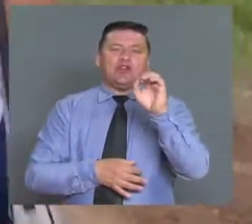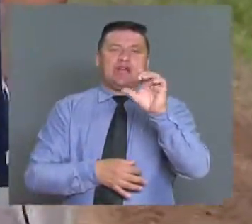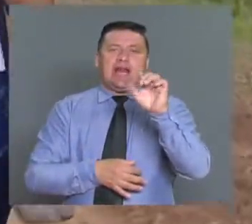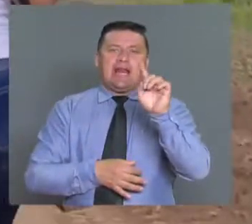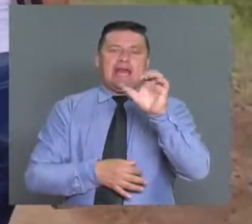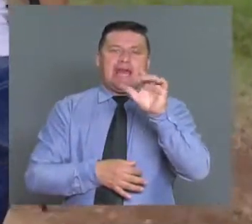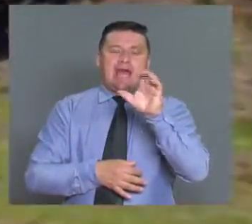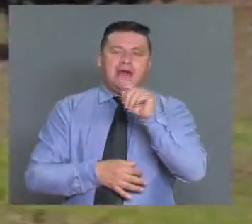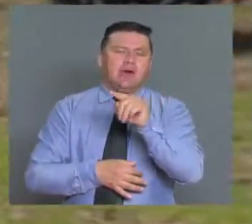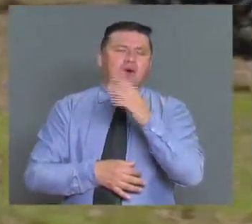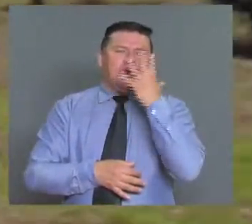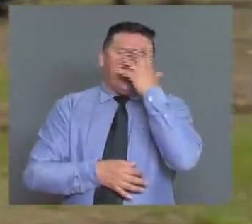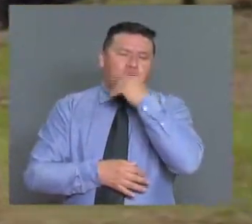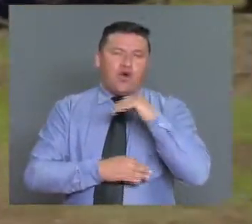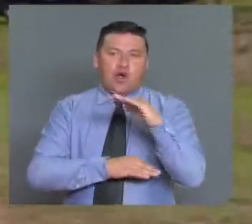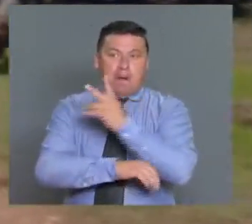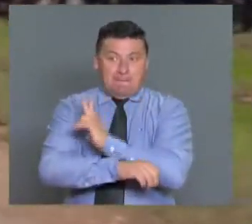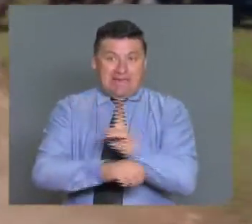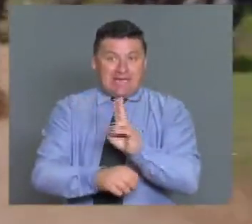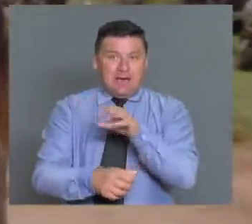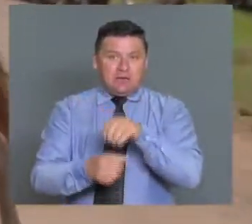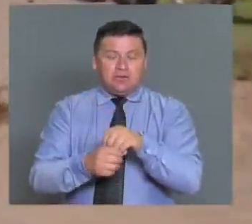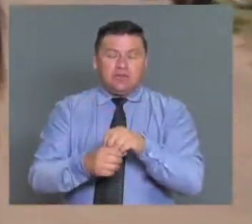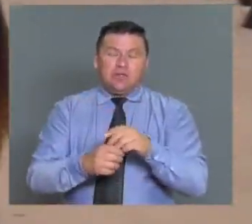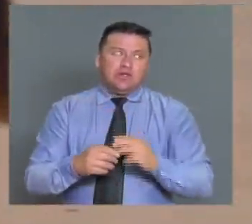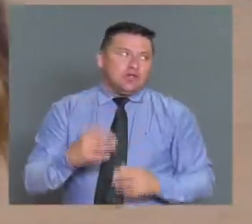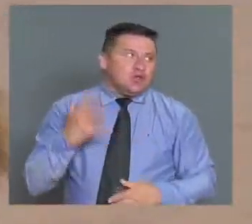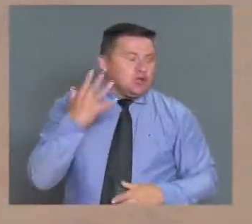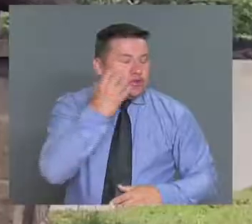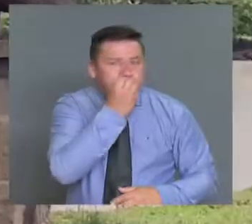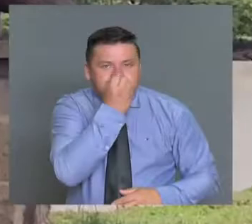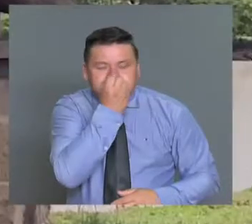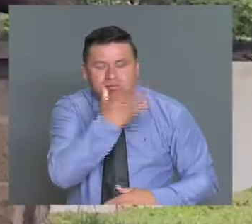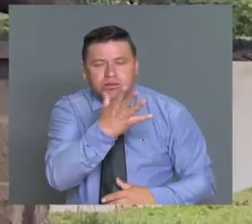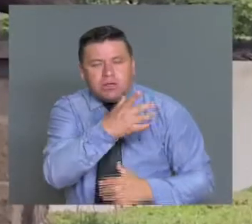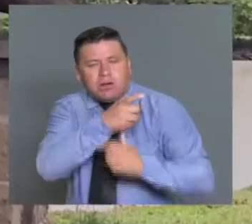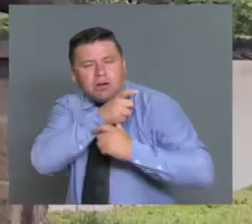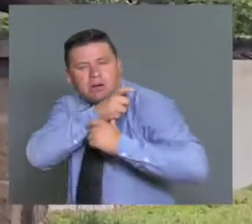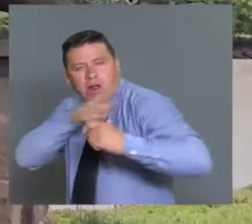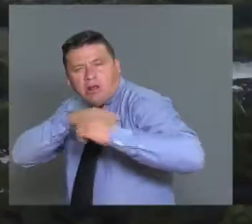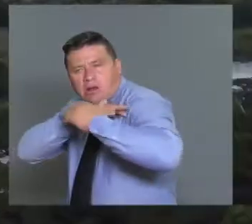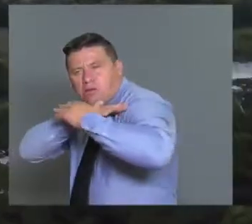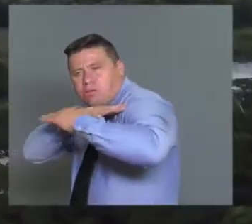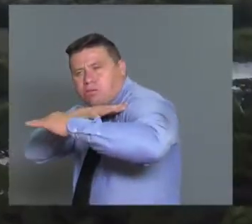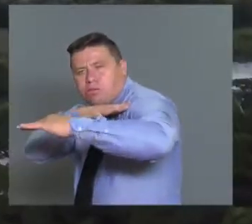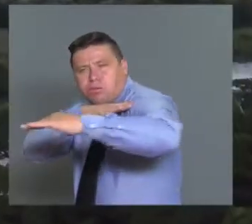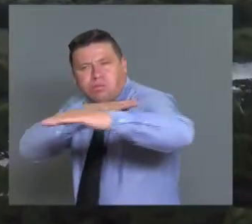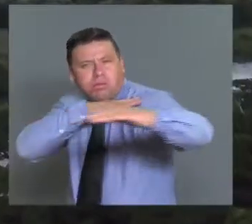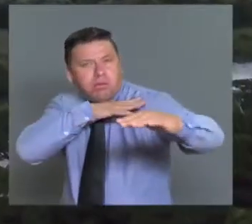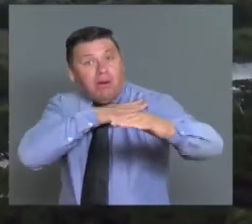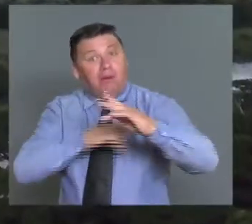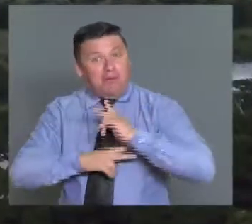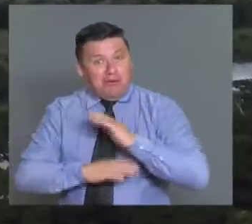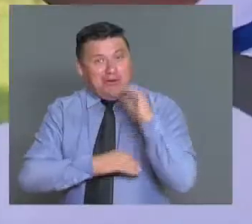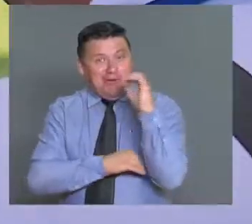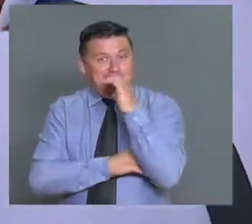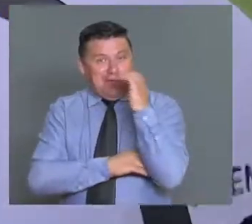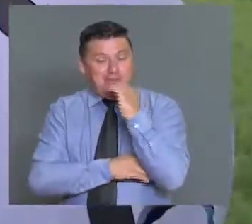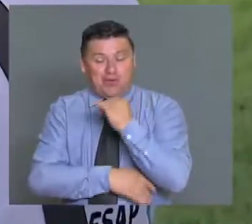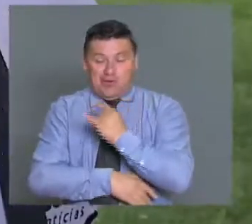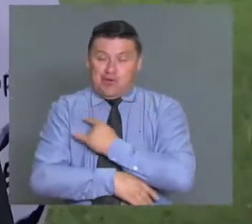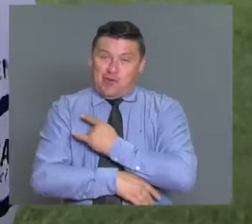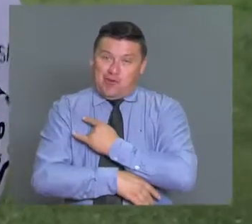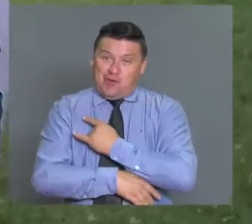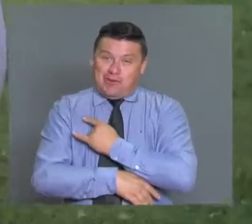Vichada, Colombia, y es sorprendente la hermosura y grandeza de la altillanura colombiana. La Escuela Superior